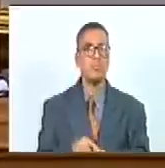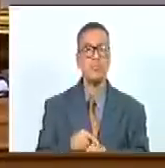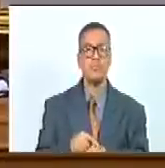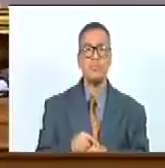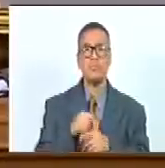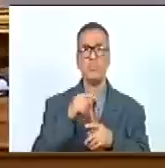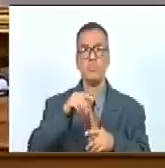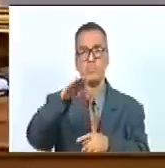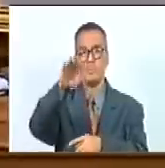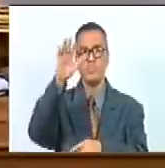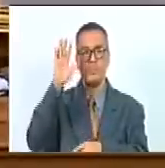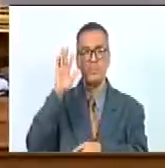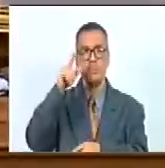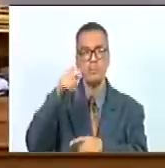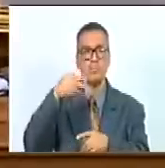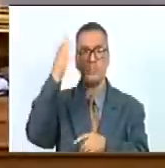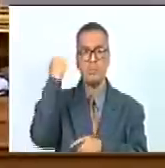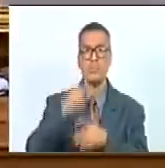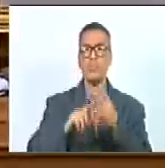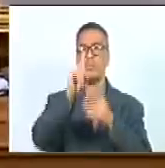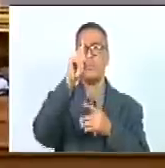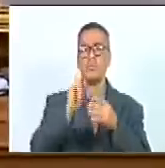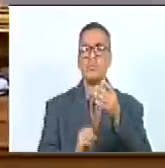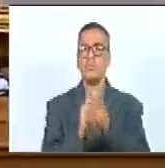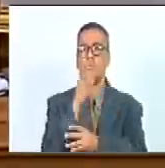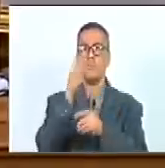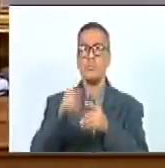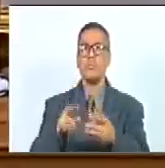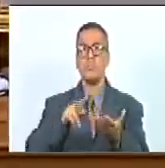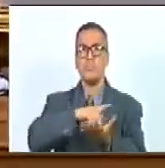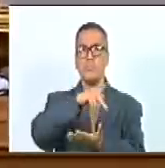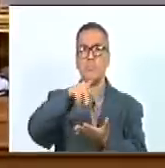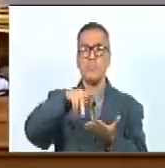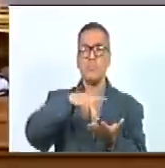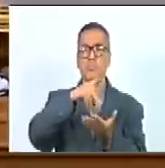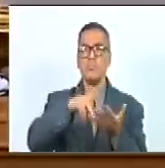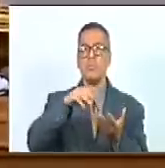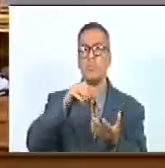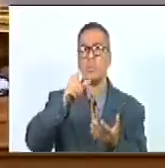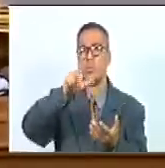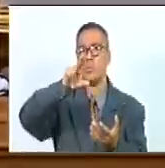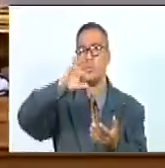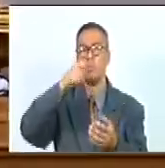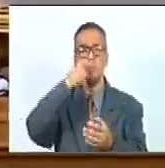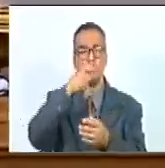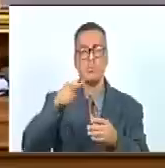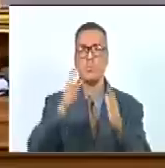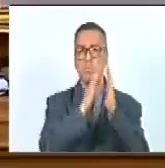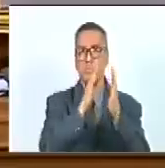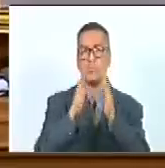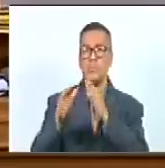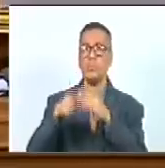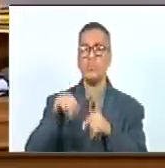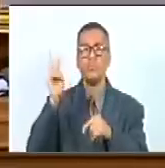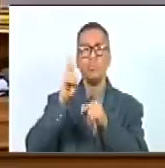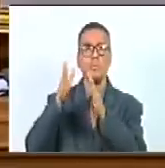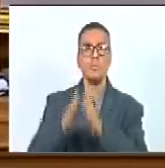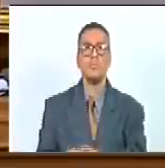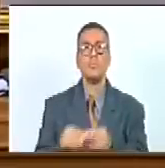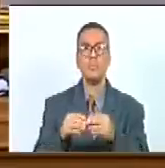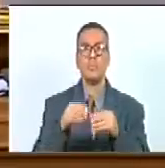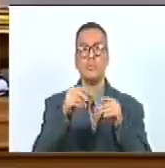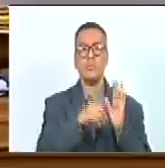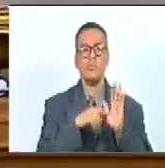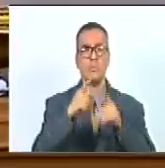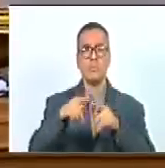nos comprometimos el pasado 1 de mayo en la Plaza Oleari, con el pueblo organizado de Venezuela, con los sectores